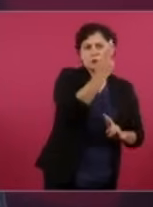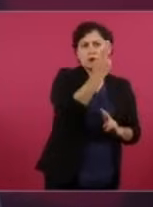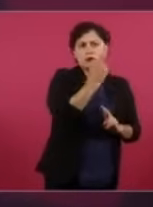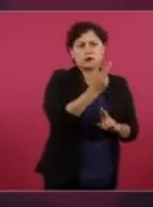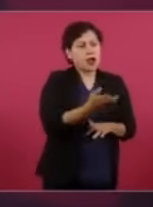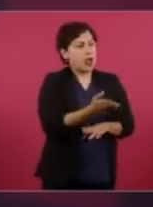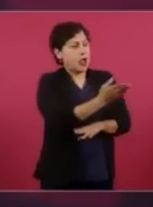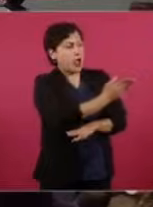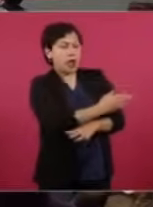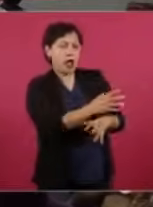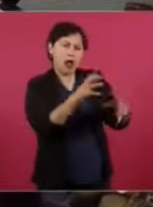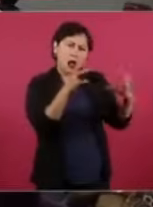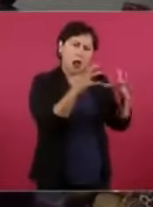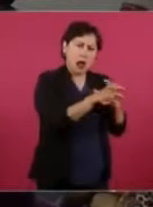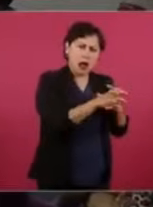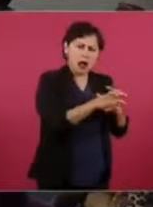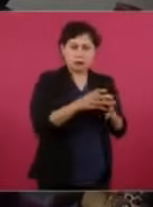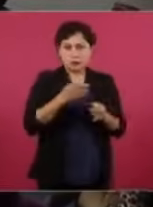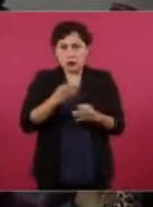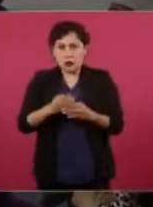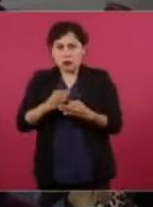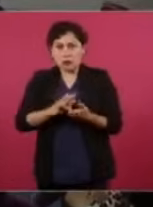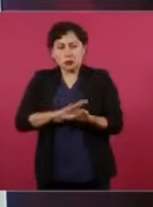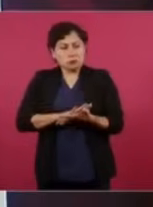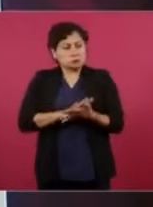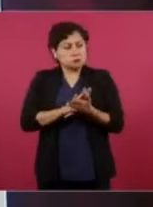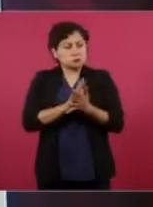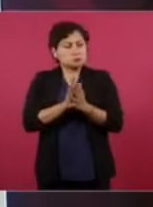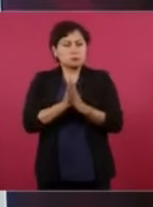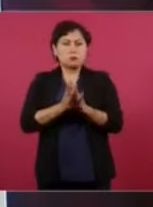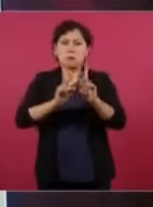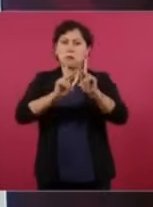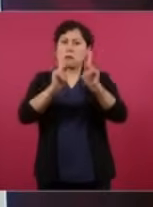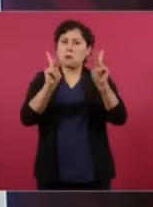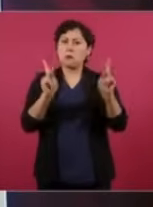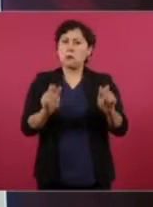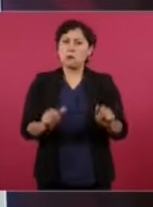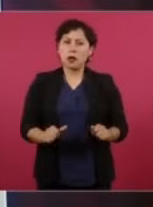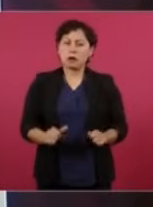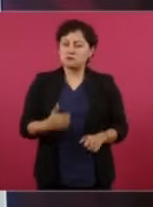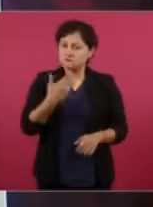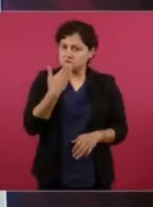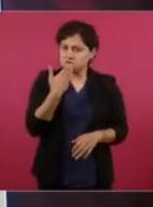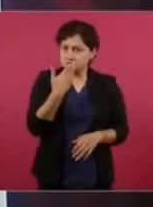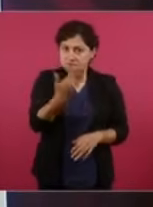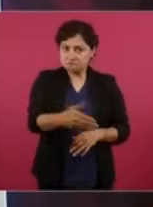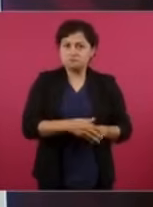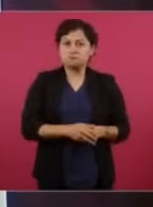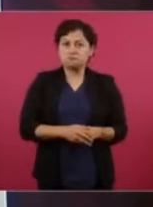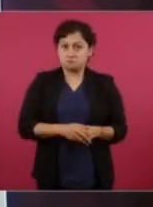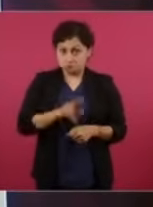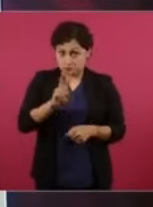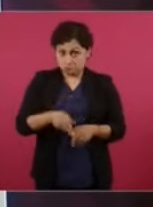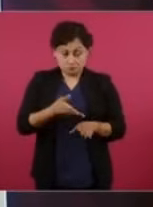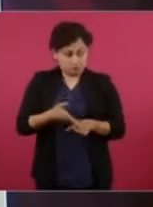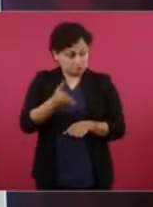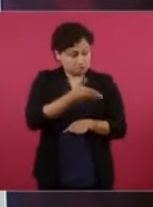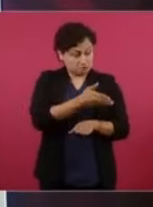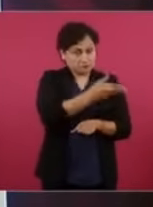Y es igual de profunda que las tres transformaciones